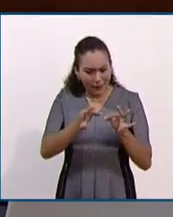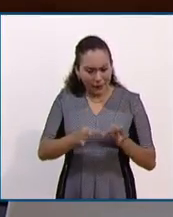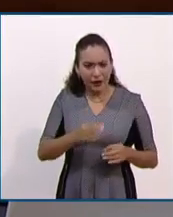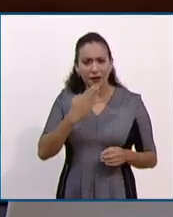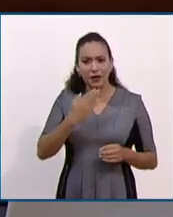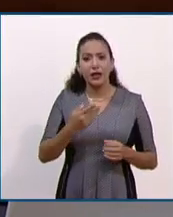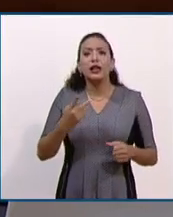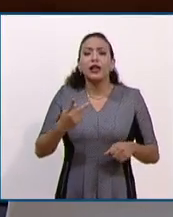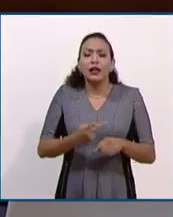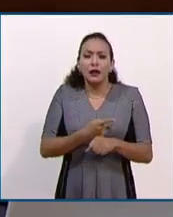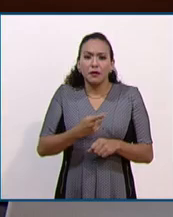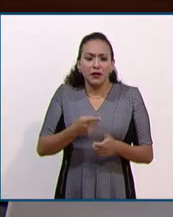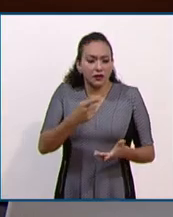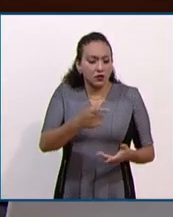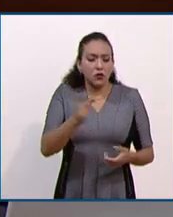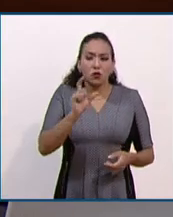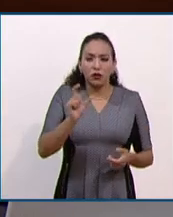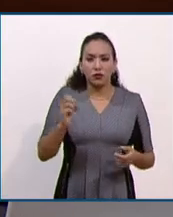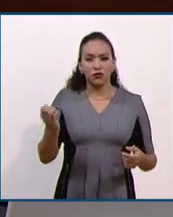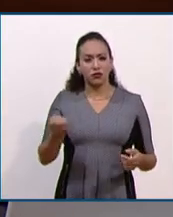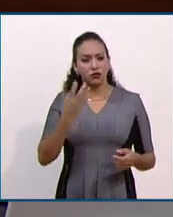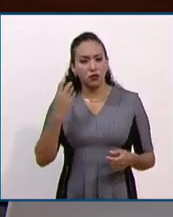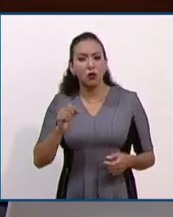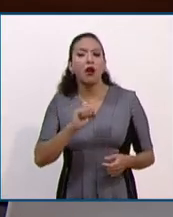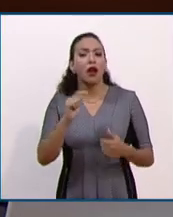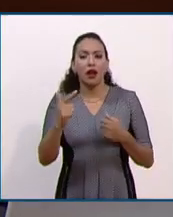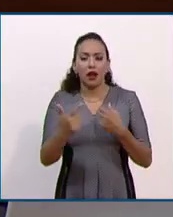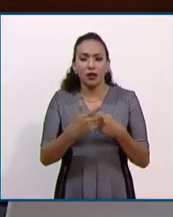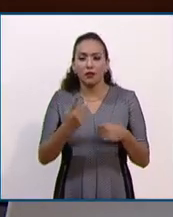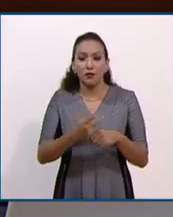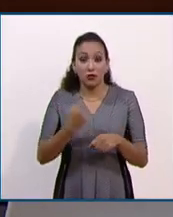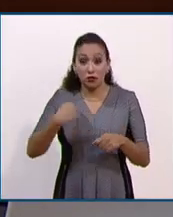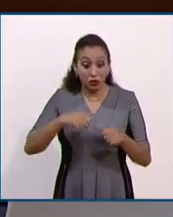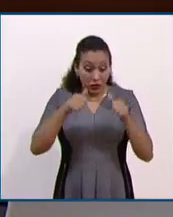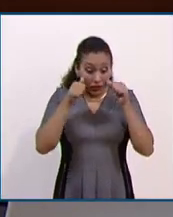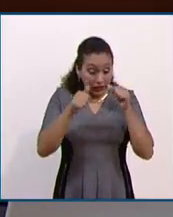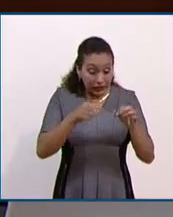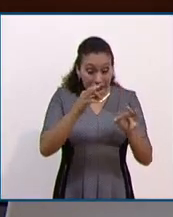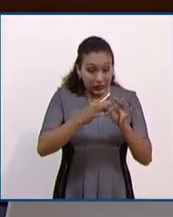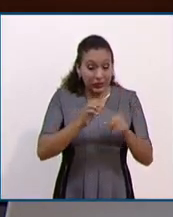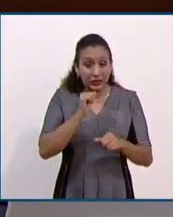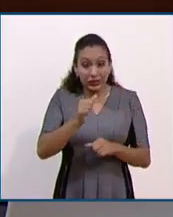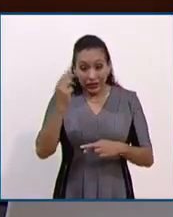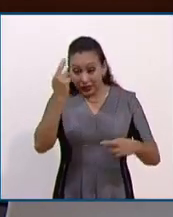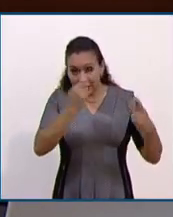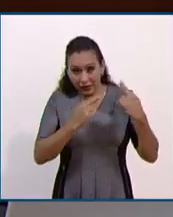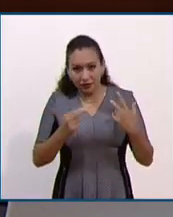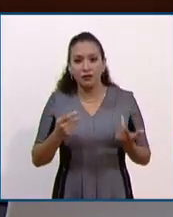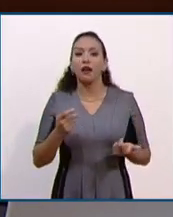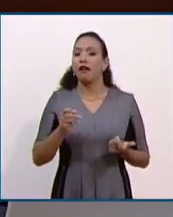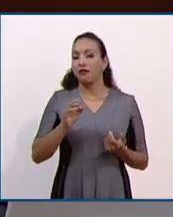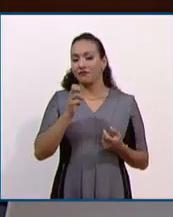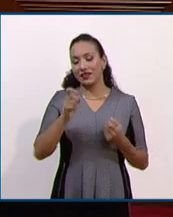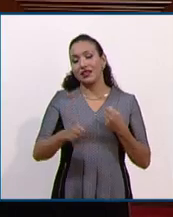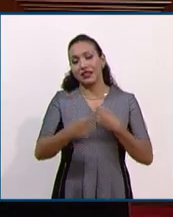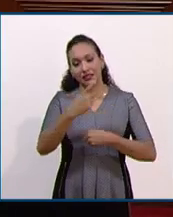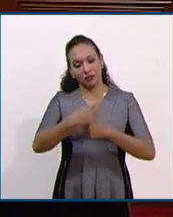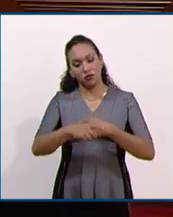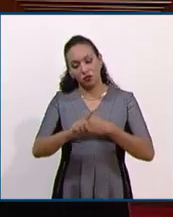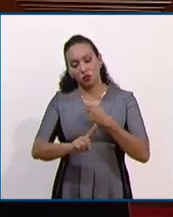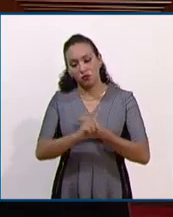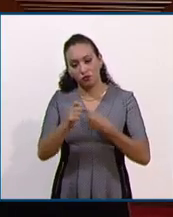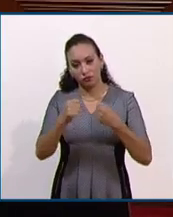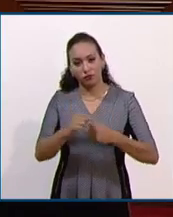leyes que emanen de los congresos se aprueben sin la adecuada representación de todos sus integrantes.